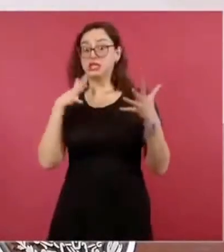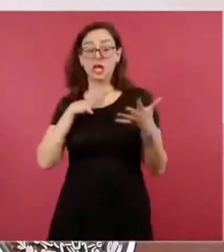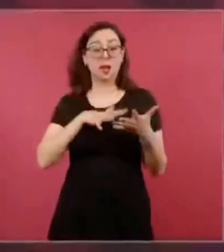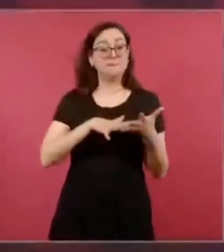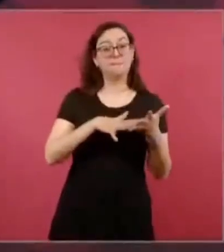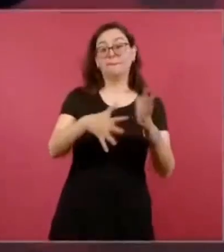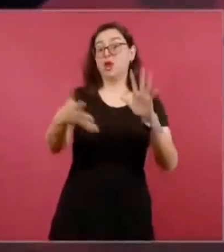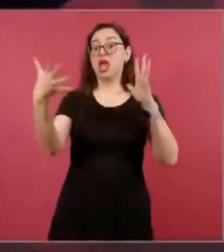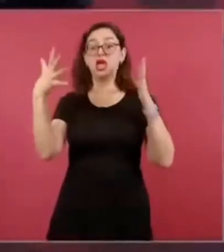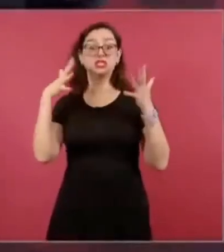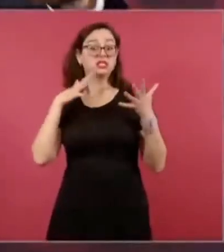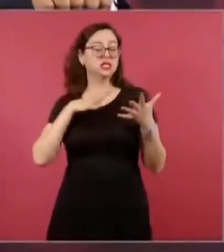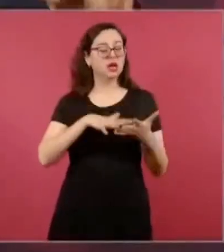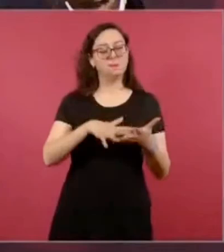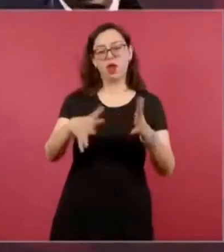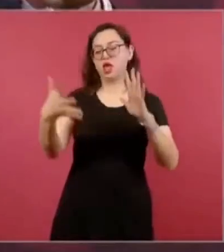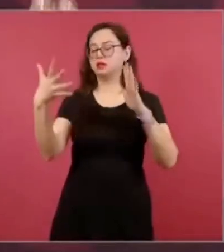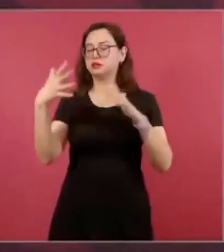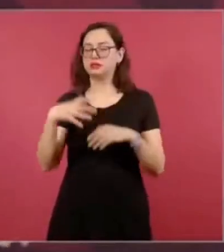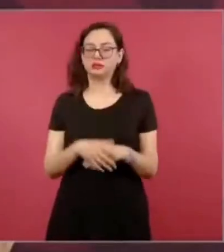Agarraron eso como bandera.